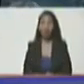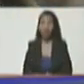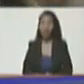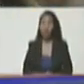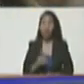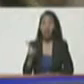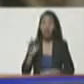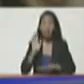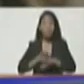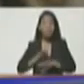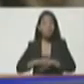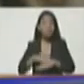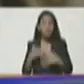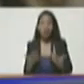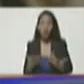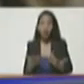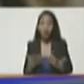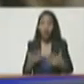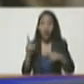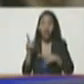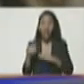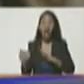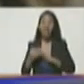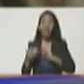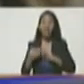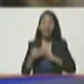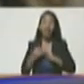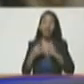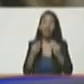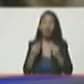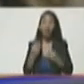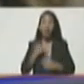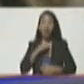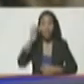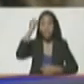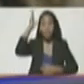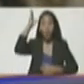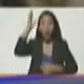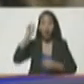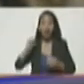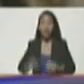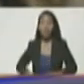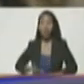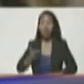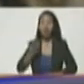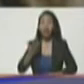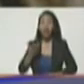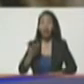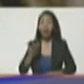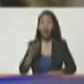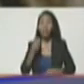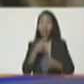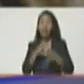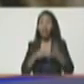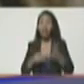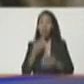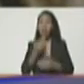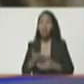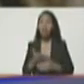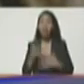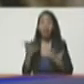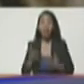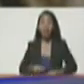Sucedió mientras fue afectada severamente nuestra capacidad para importar insumos que permitieran